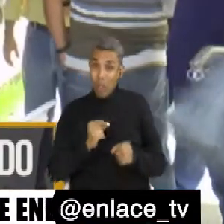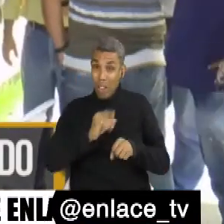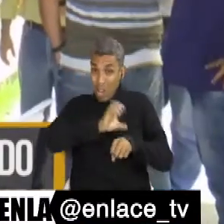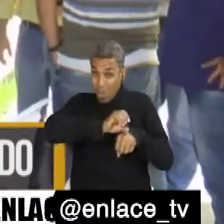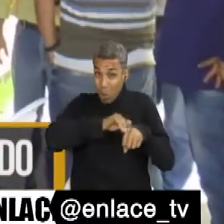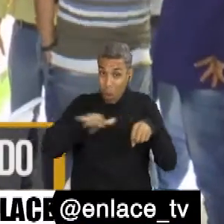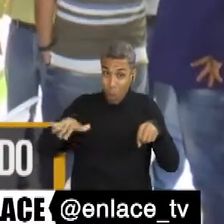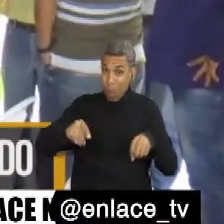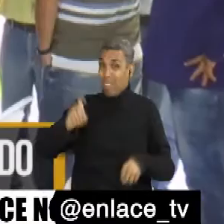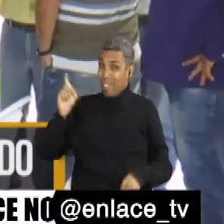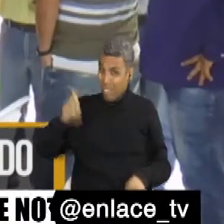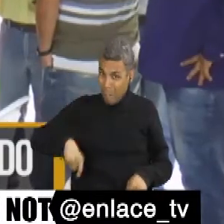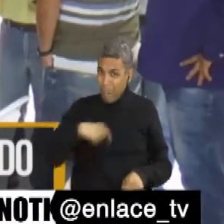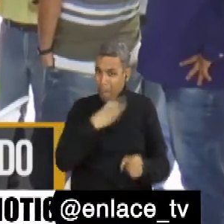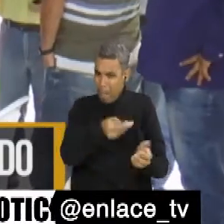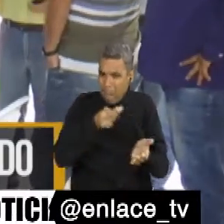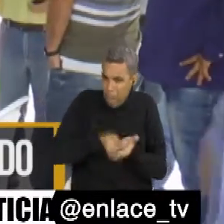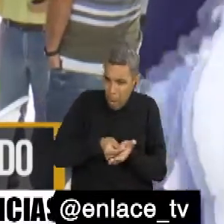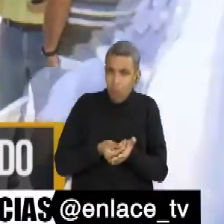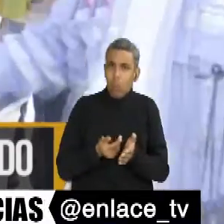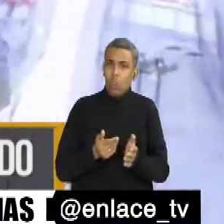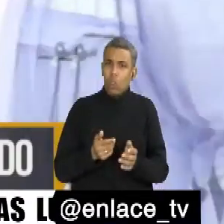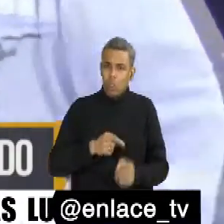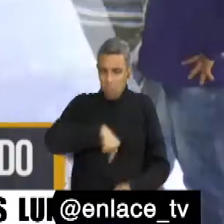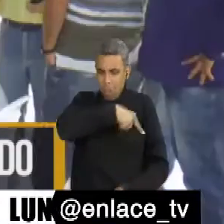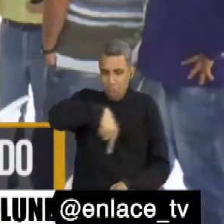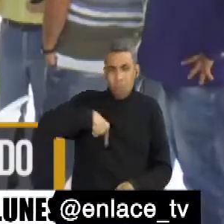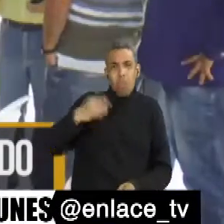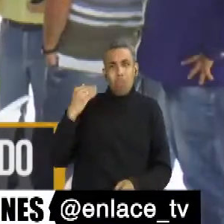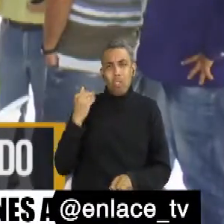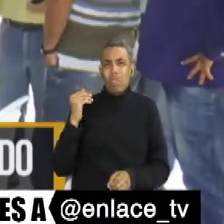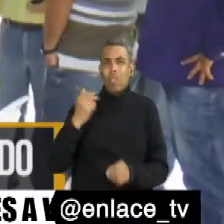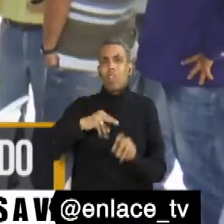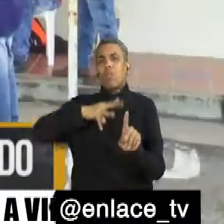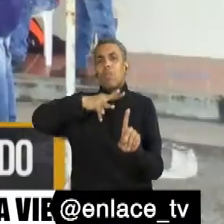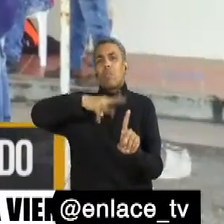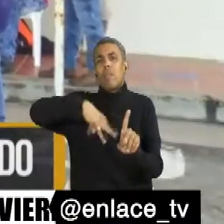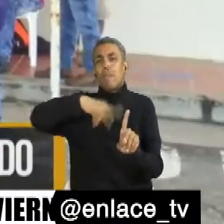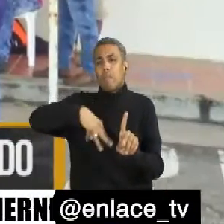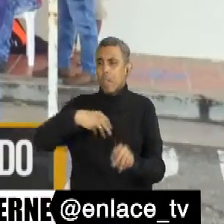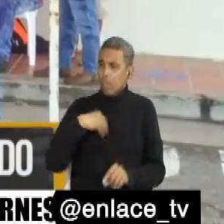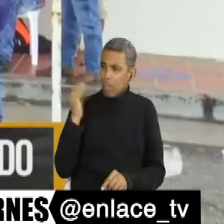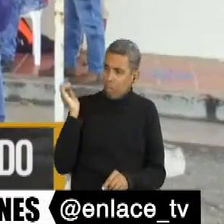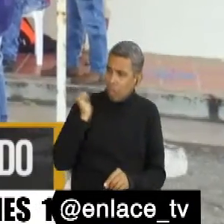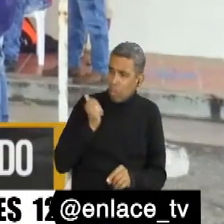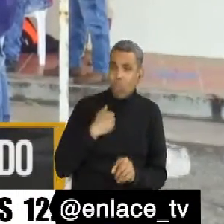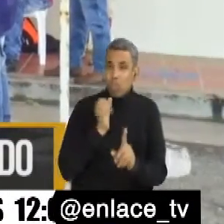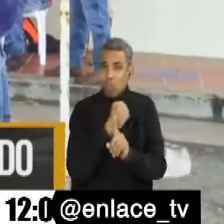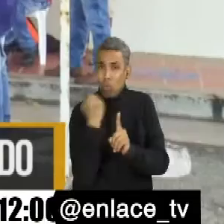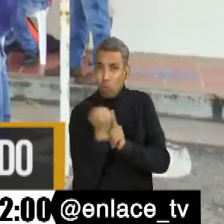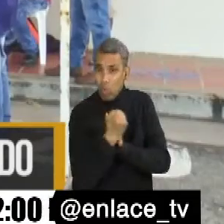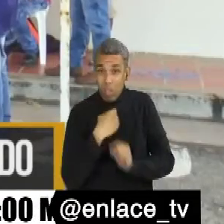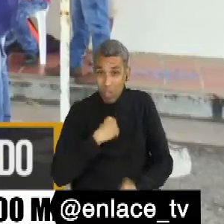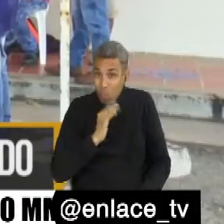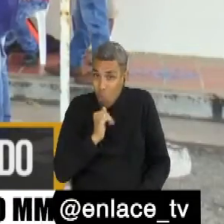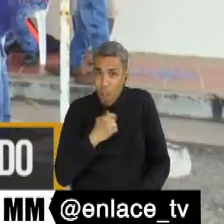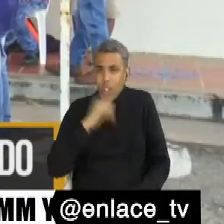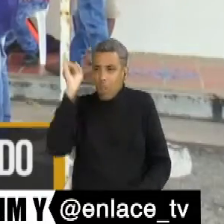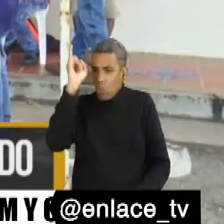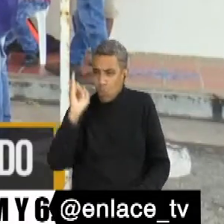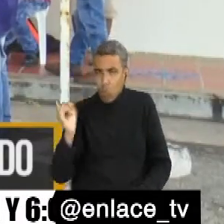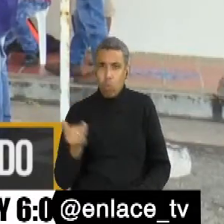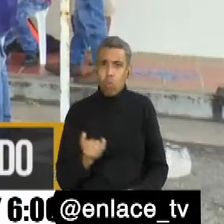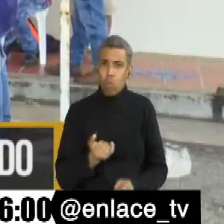deben sueldos, liquidación y las prestaciones. Ya vamos 3 meses sin prestaciones, 3 meses que no tenemos seguridad social.